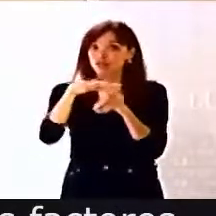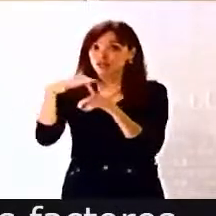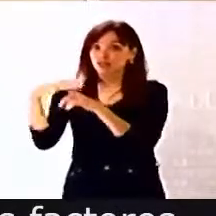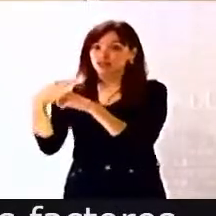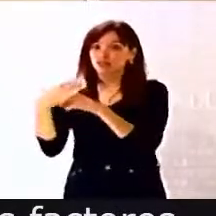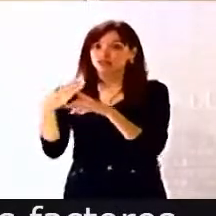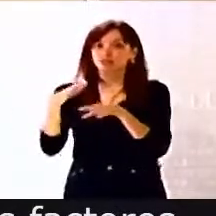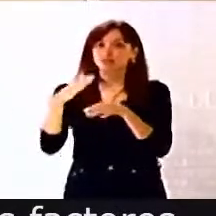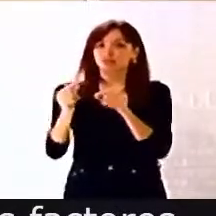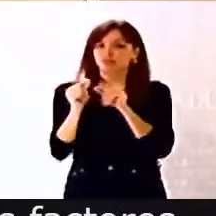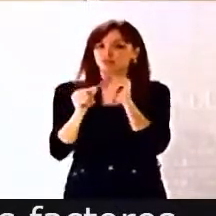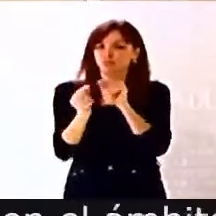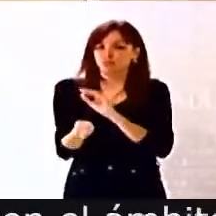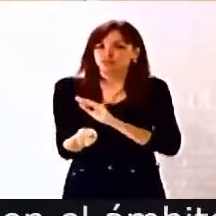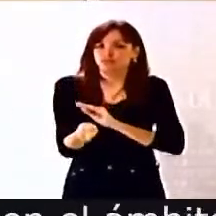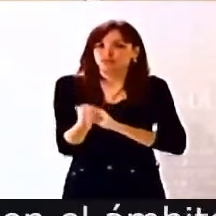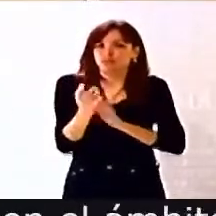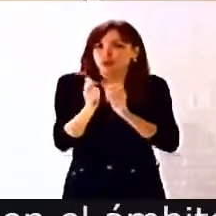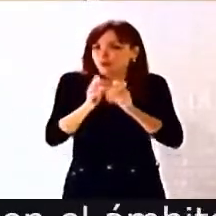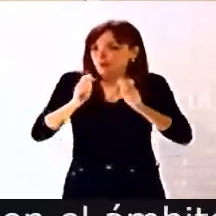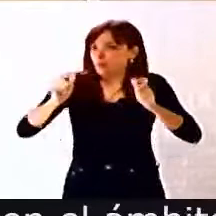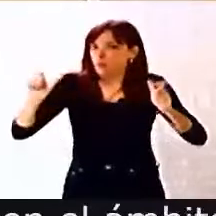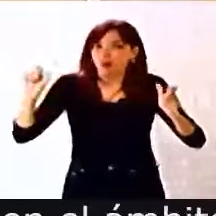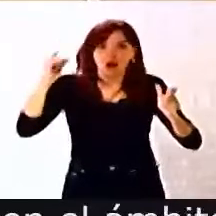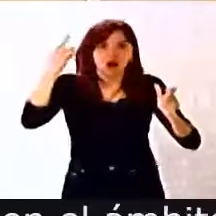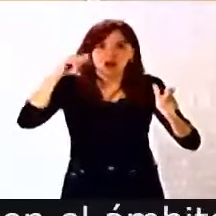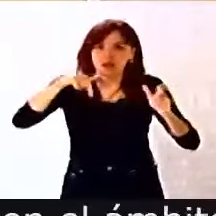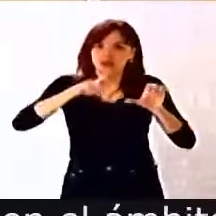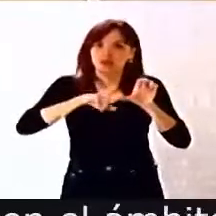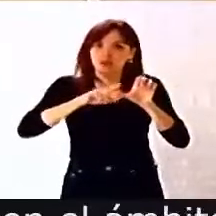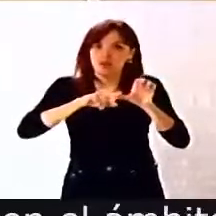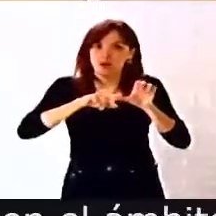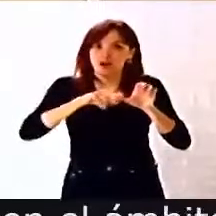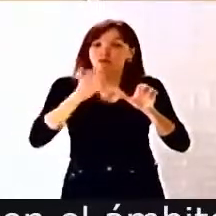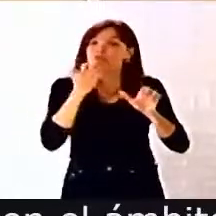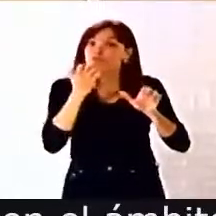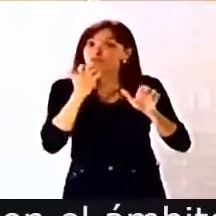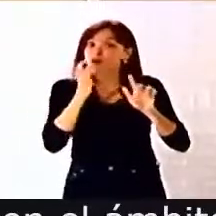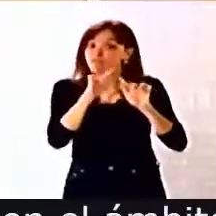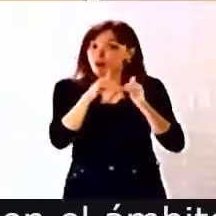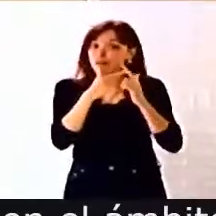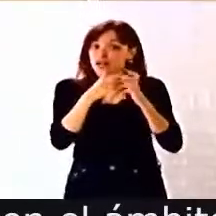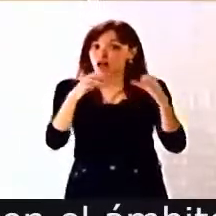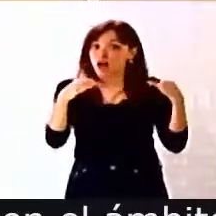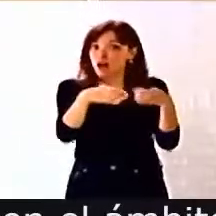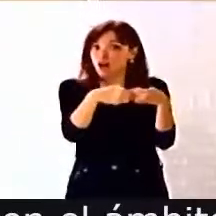Comunidad Autónoma de Extremadura, como son las reuniones familiares